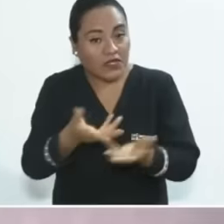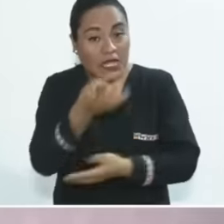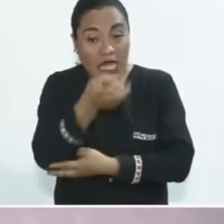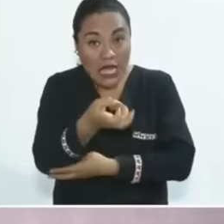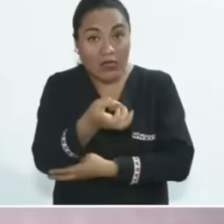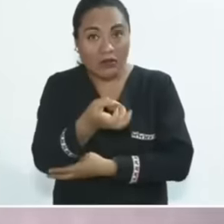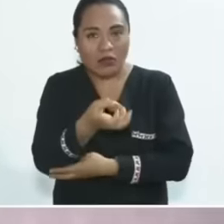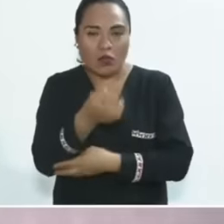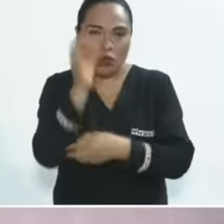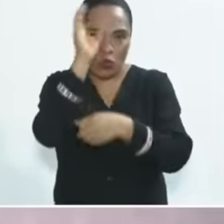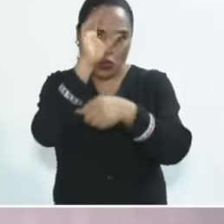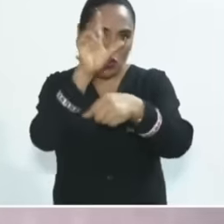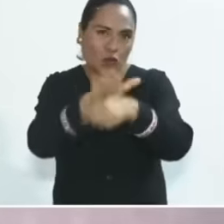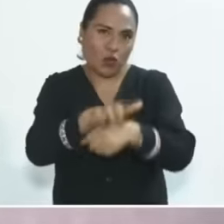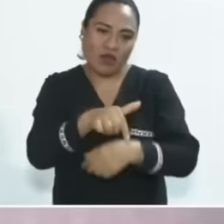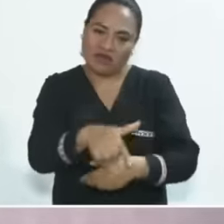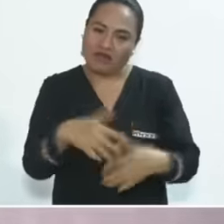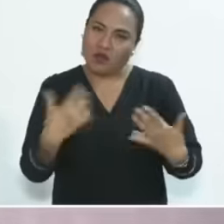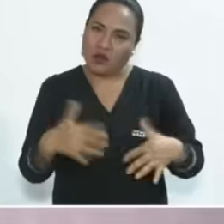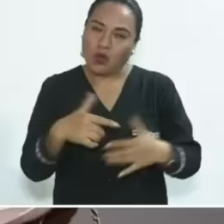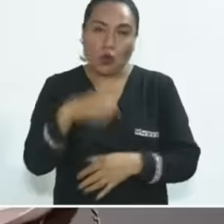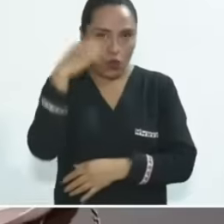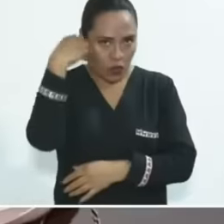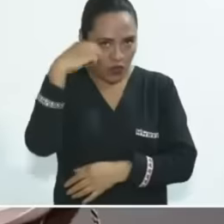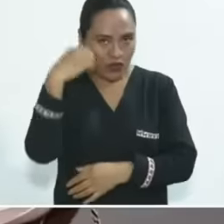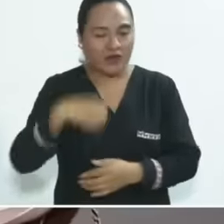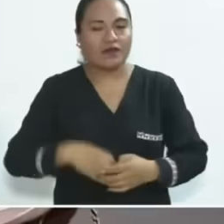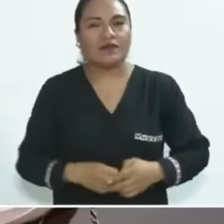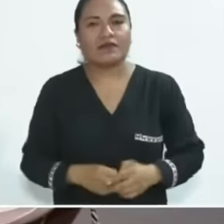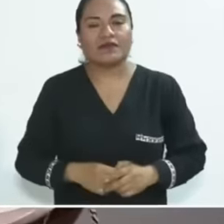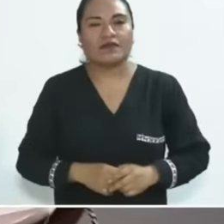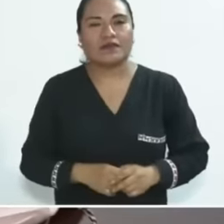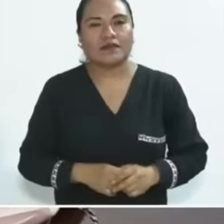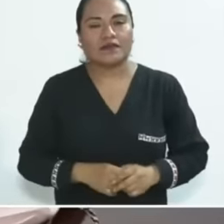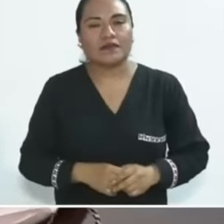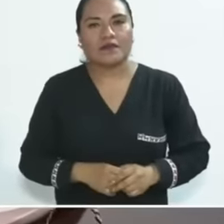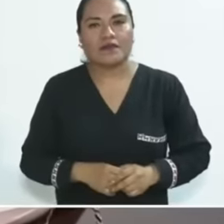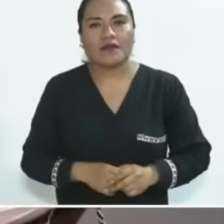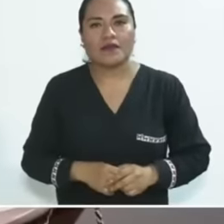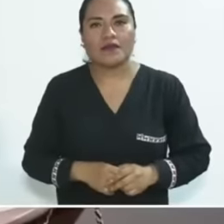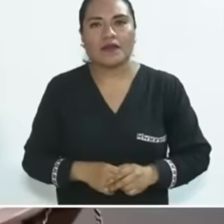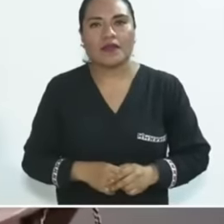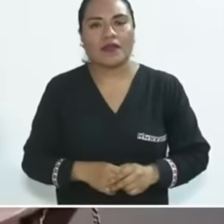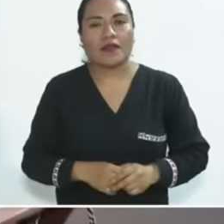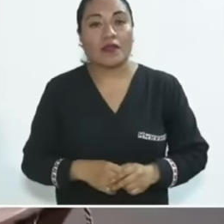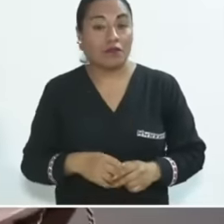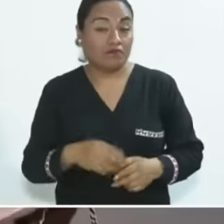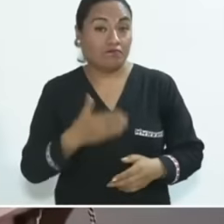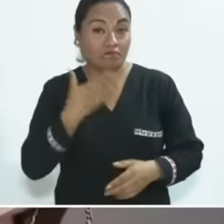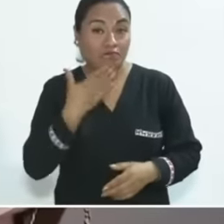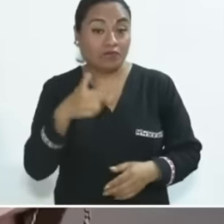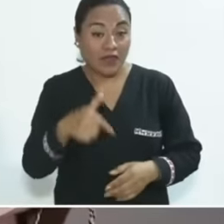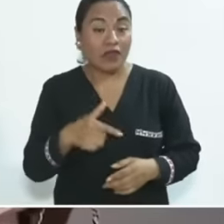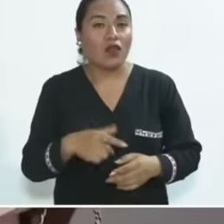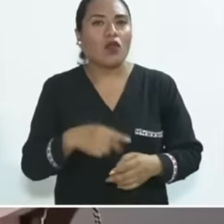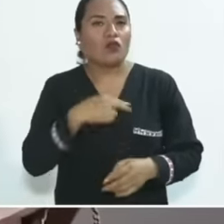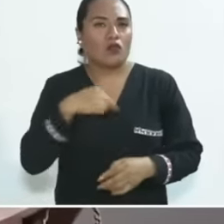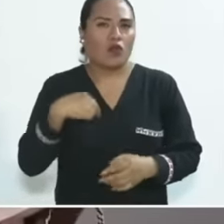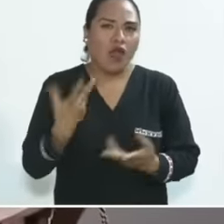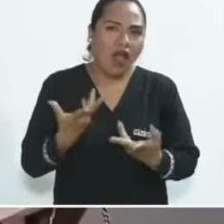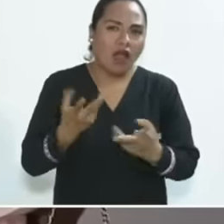cultura de Oaxaca. Por eso, cuando hicimos ese